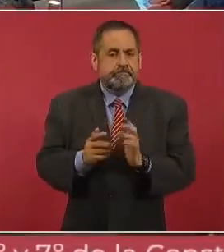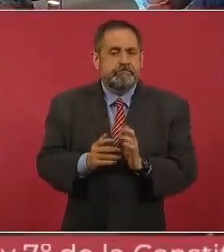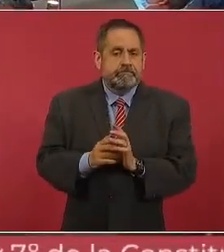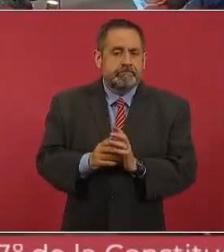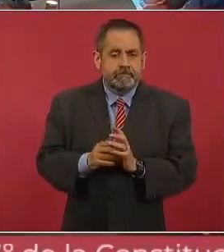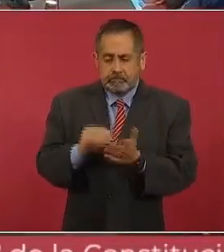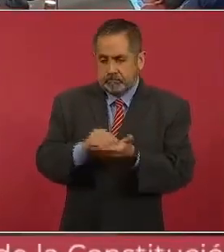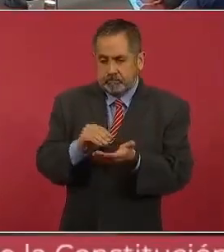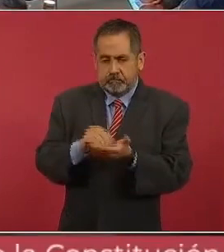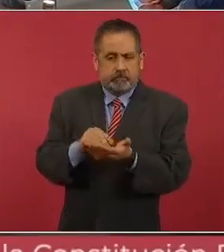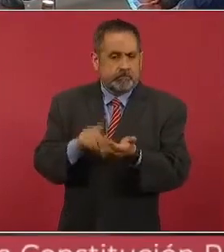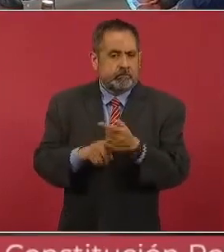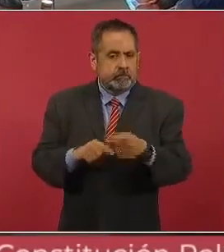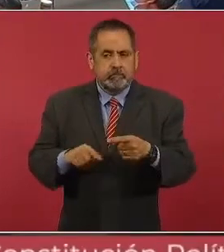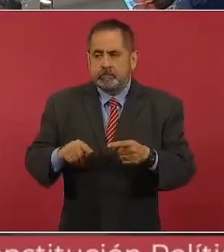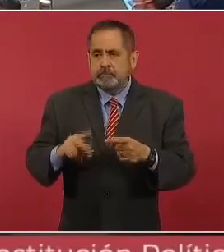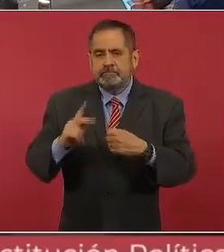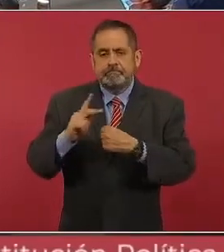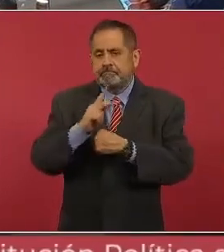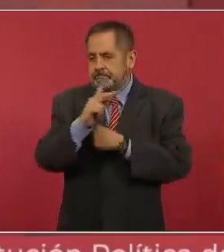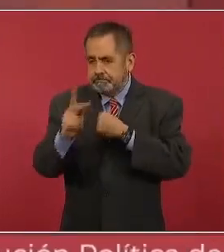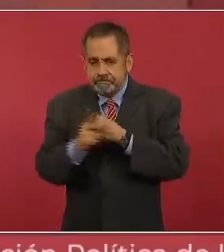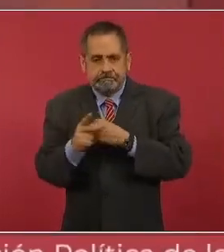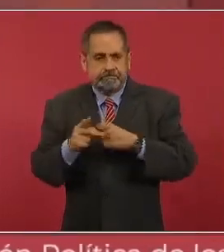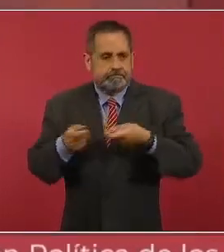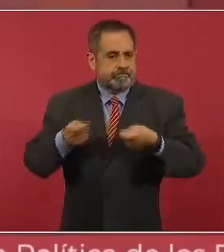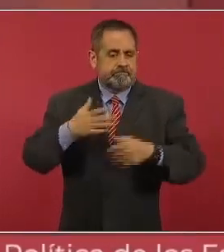bajo dominio de la nación.